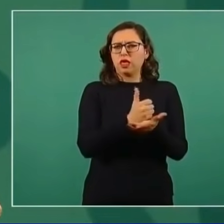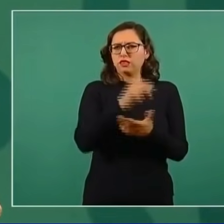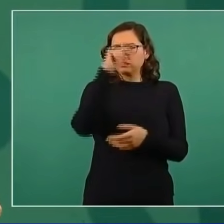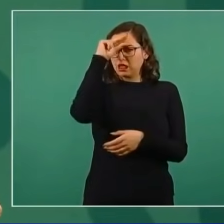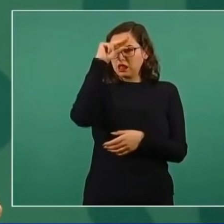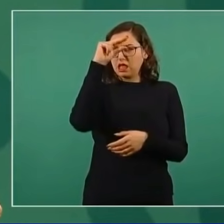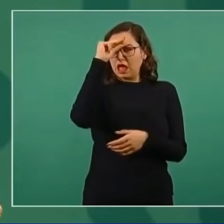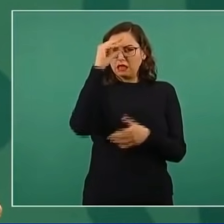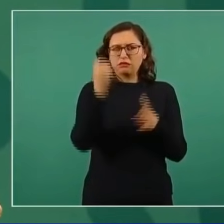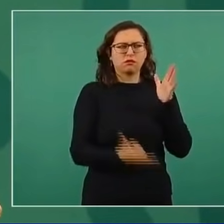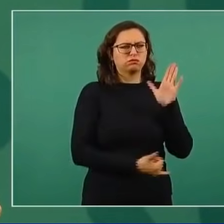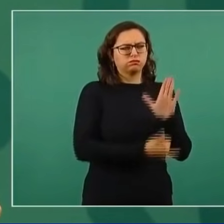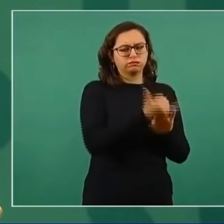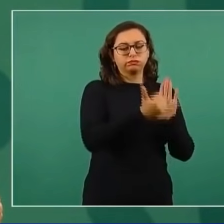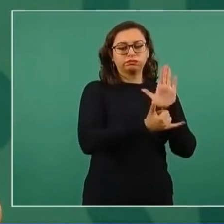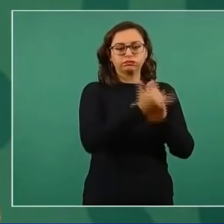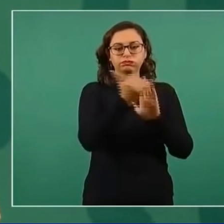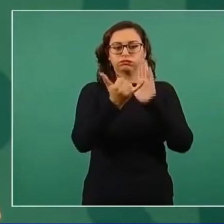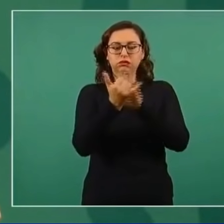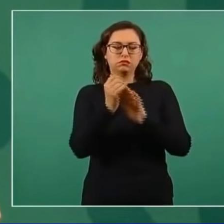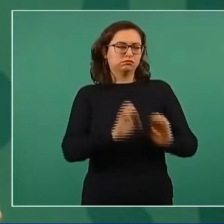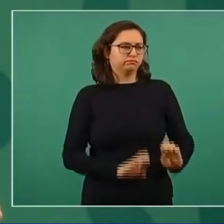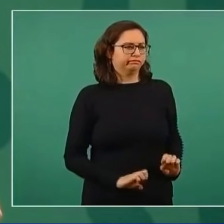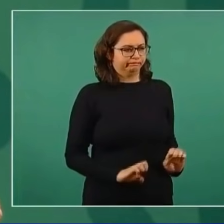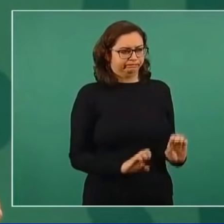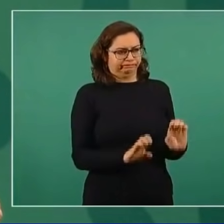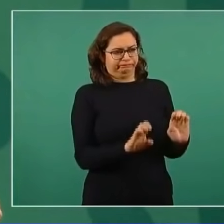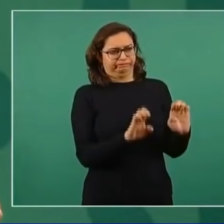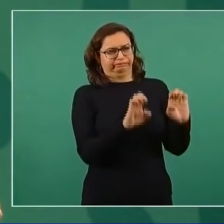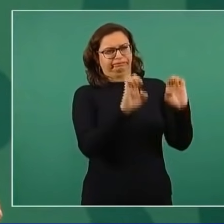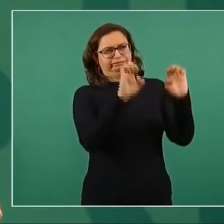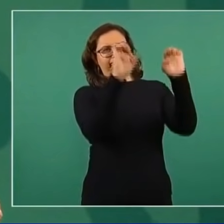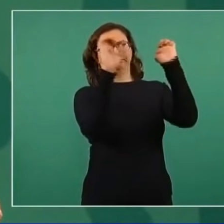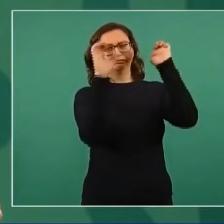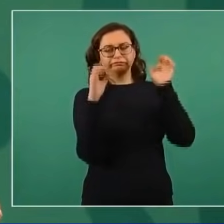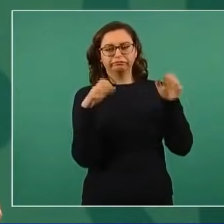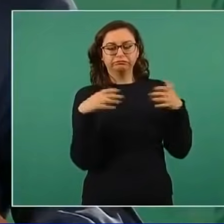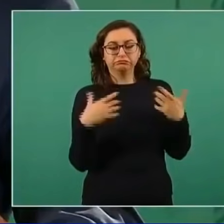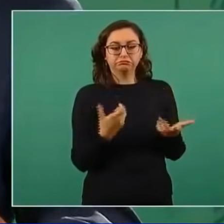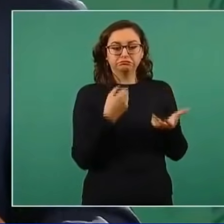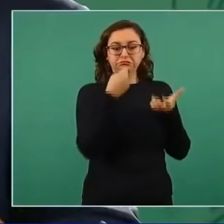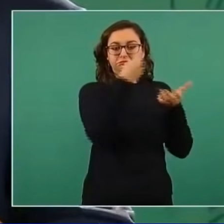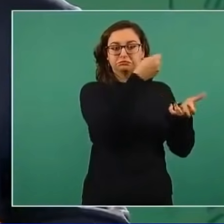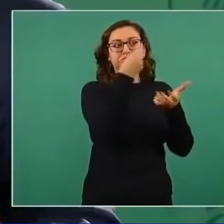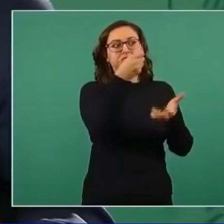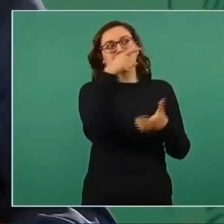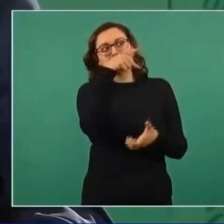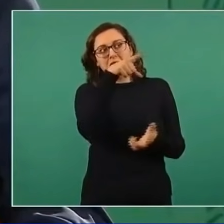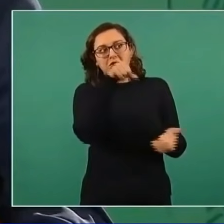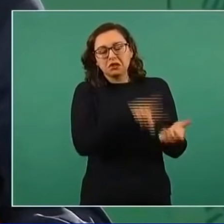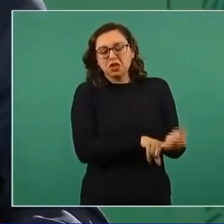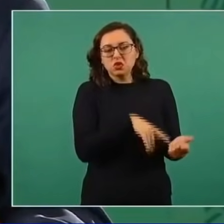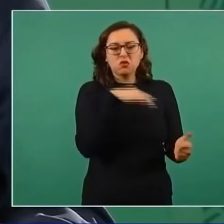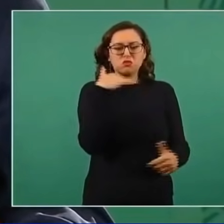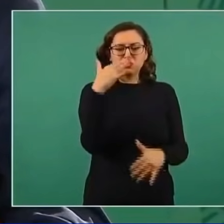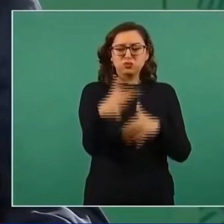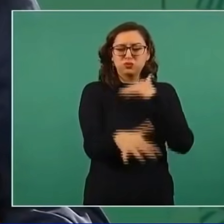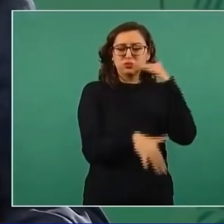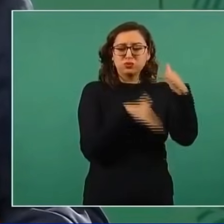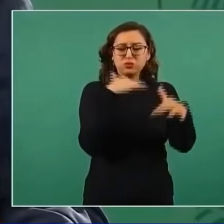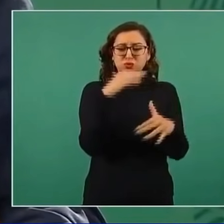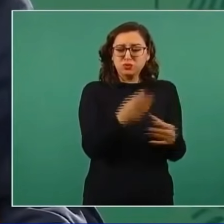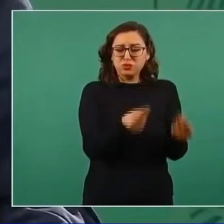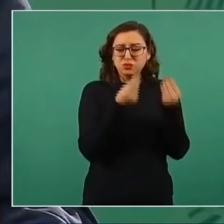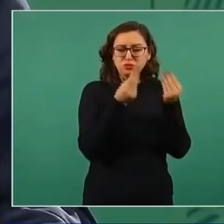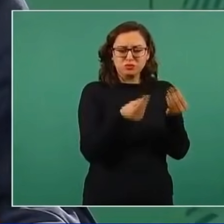dinero se quedaba en esos edificios y había muchísima corrupción en la entrega de